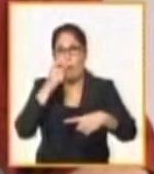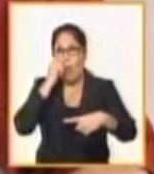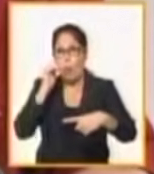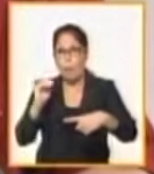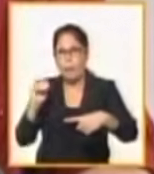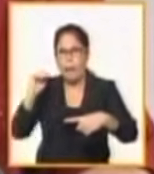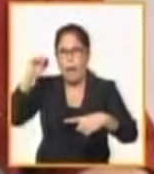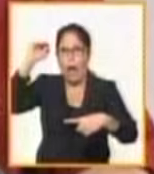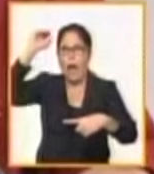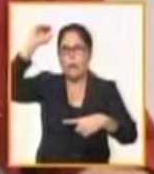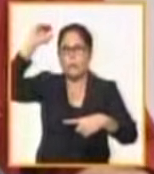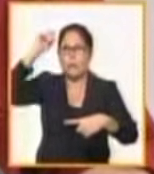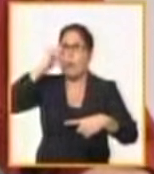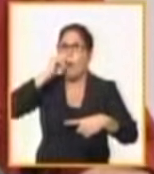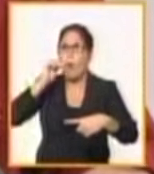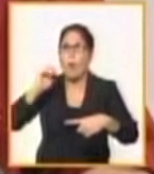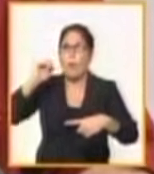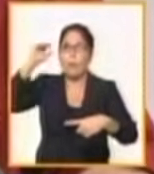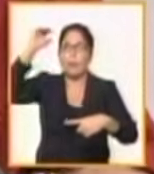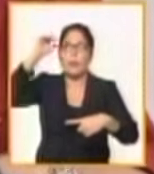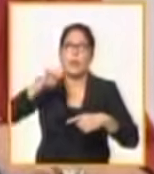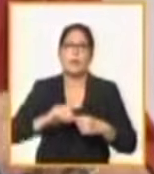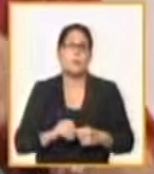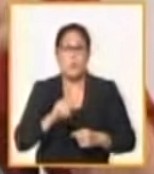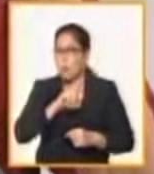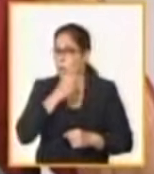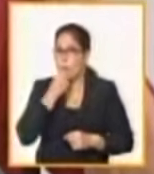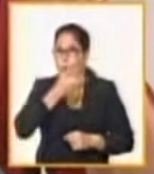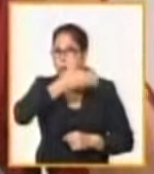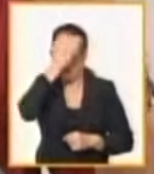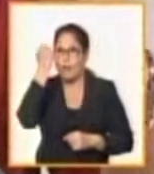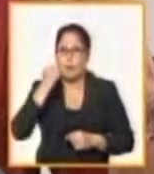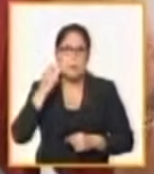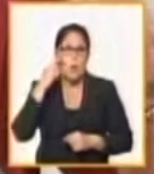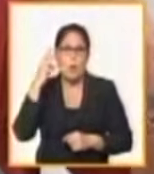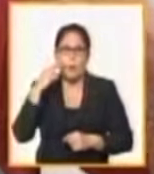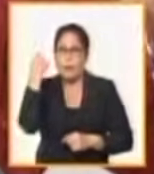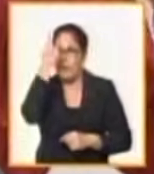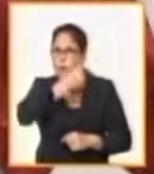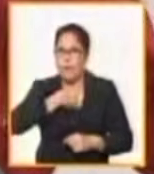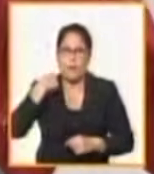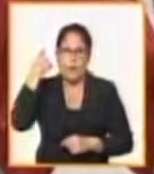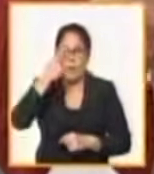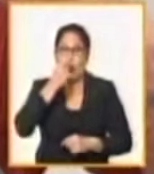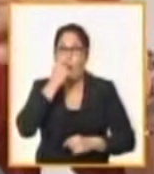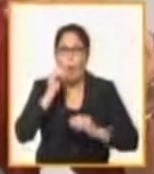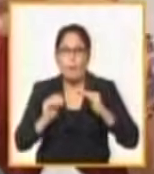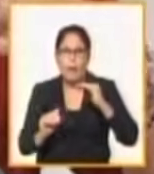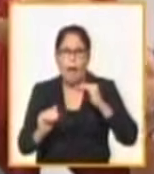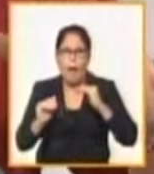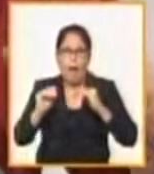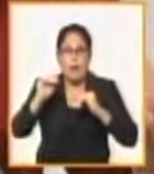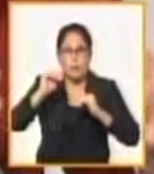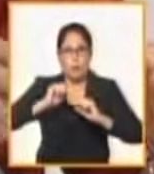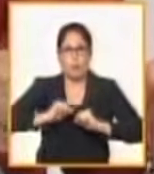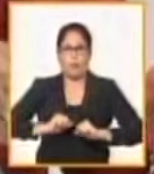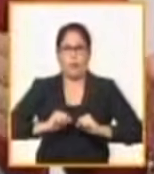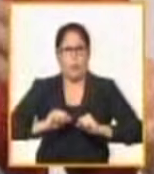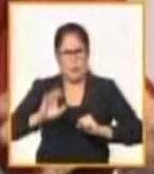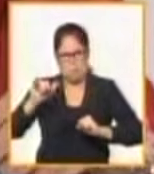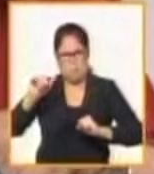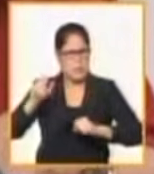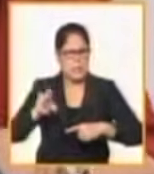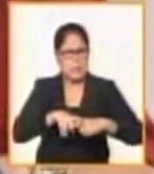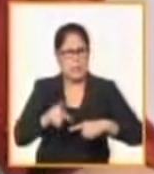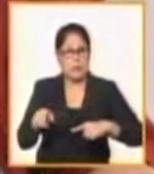alto, no lo olvidaré, no me recuerdo el rostro, pero sí sé que era algo muy corpulento, que me dijo, no muchacho, ven,